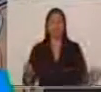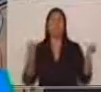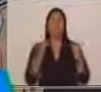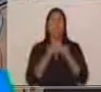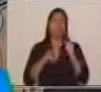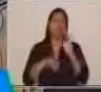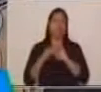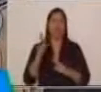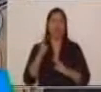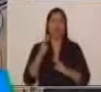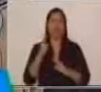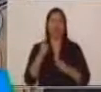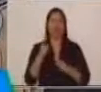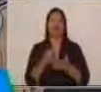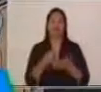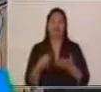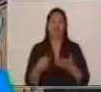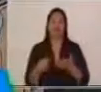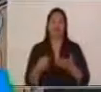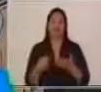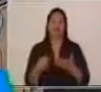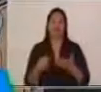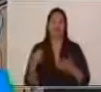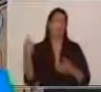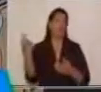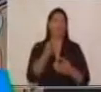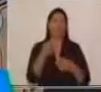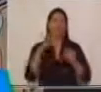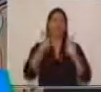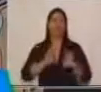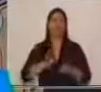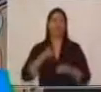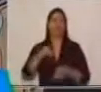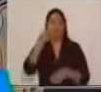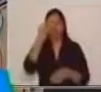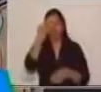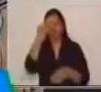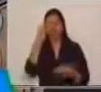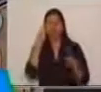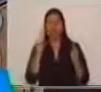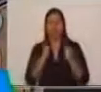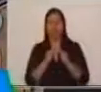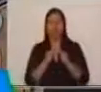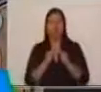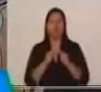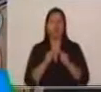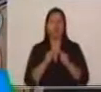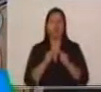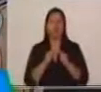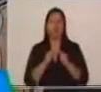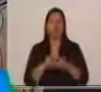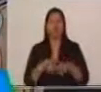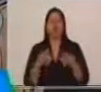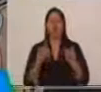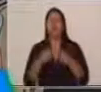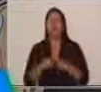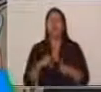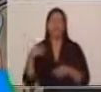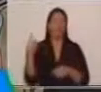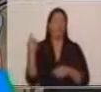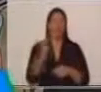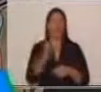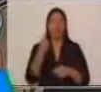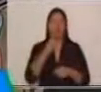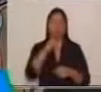En definitiva, es la más común y la que se conoce como tradicional. Sin embargo, todo lo que es literatura oral,